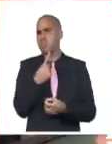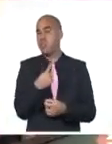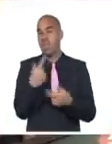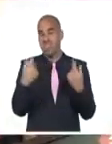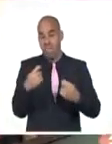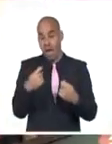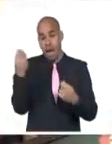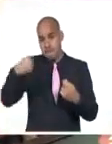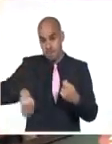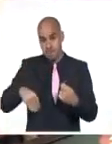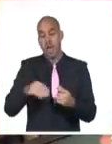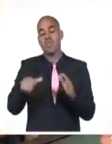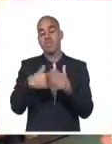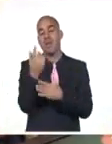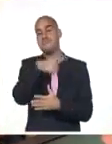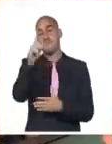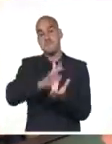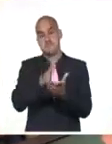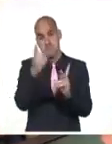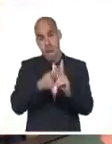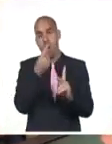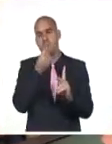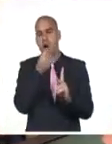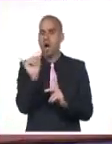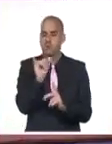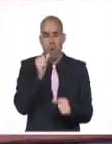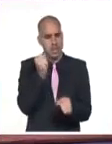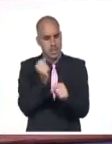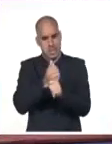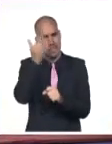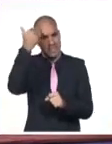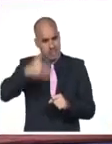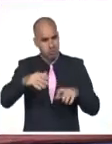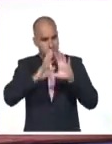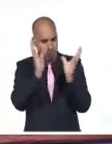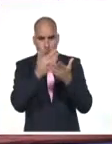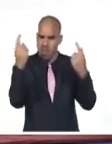de colorido y productividad desde la resistencia